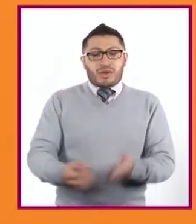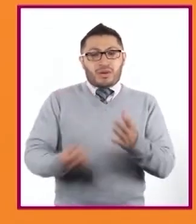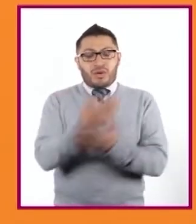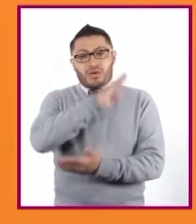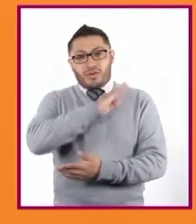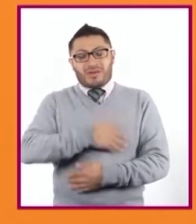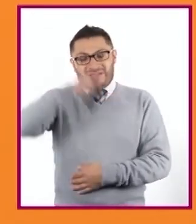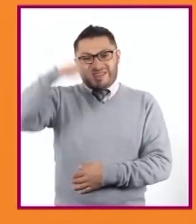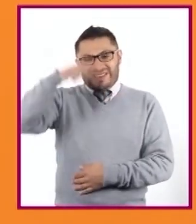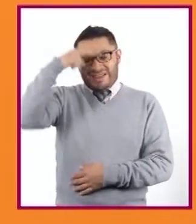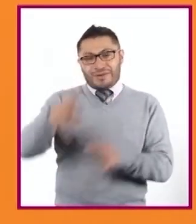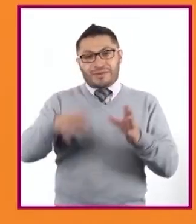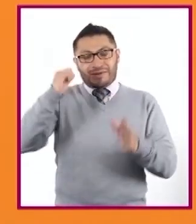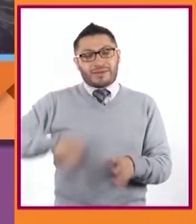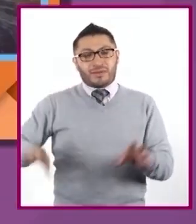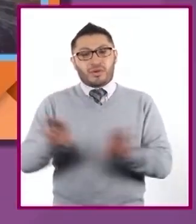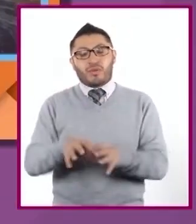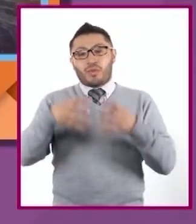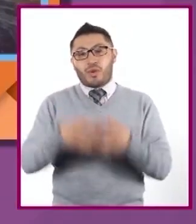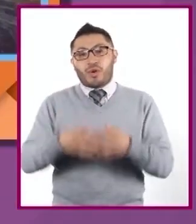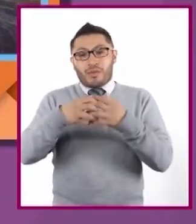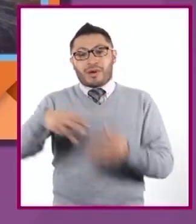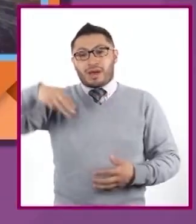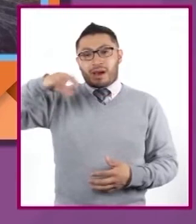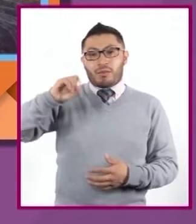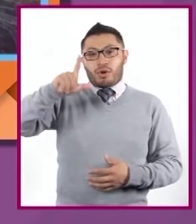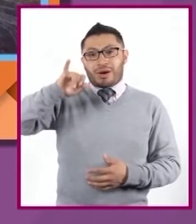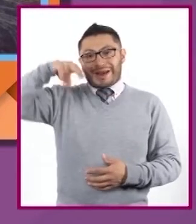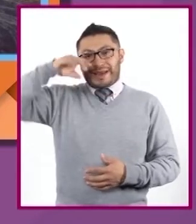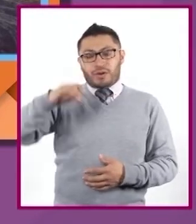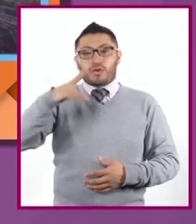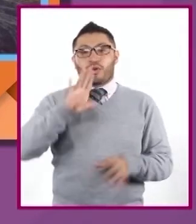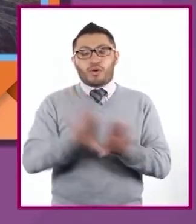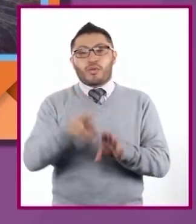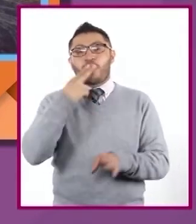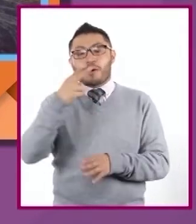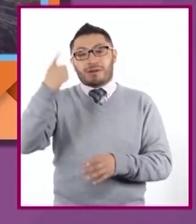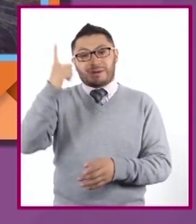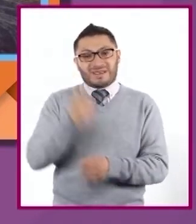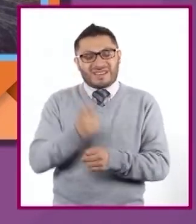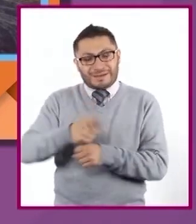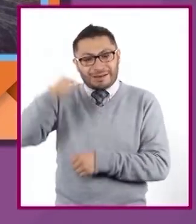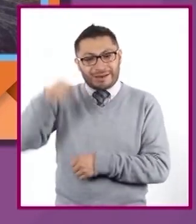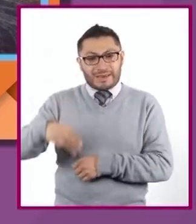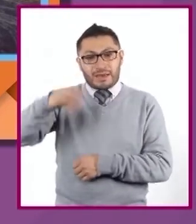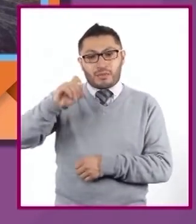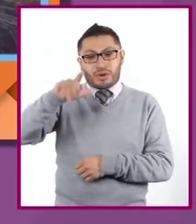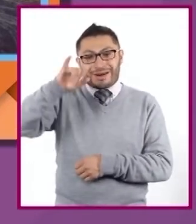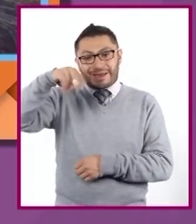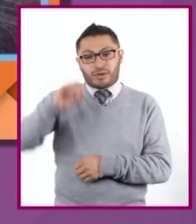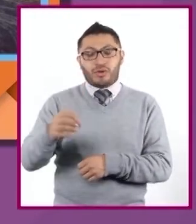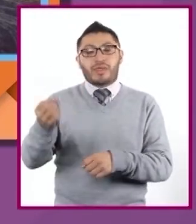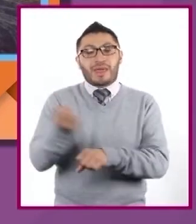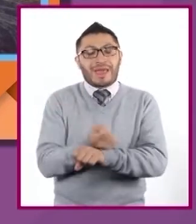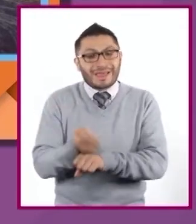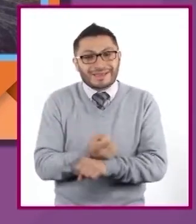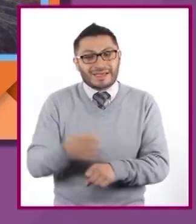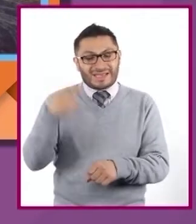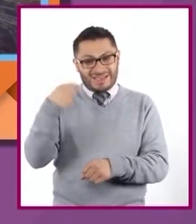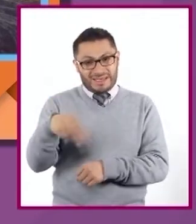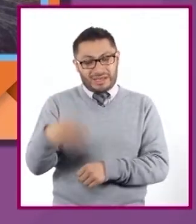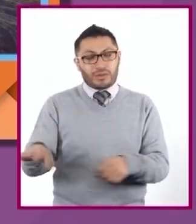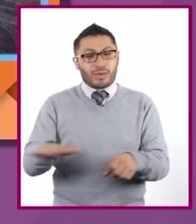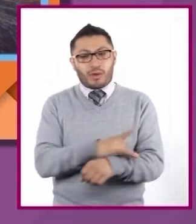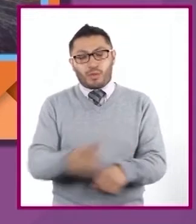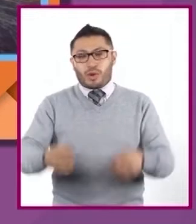más especializada como los molinos. El que se utilizó en un principio en Nueva España fue el molino de sangre, llamado así porque